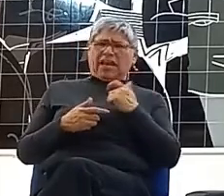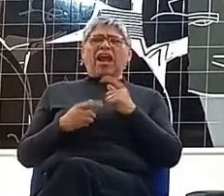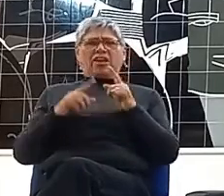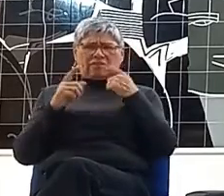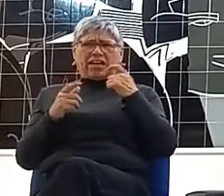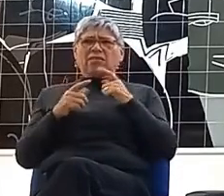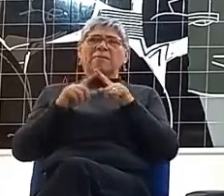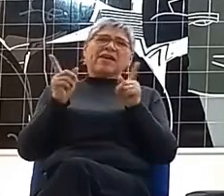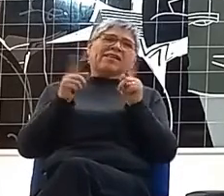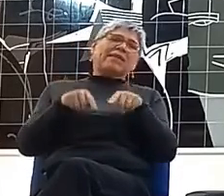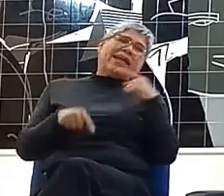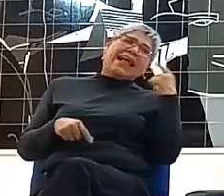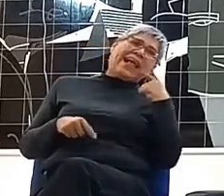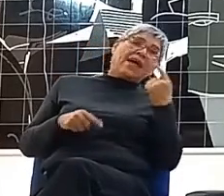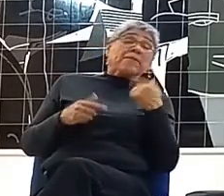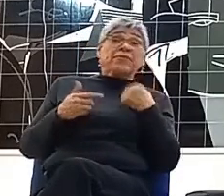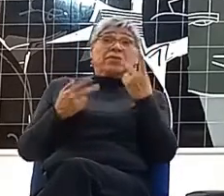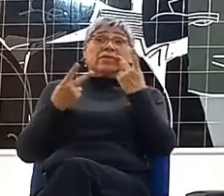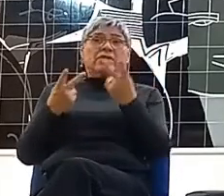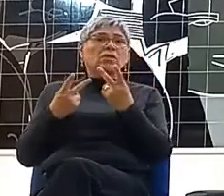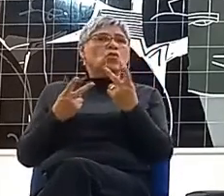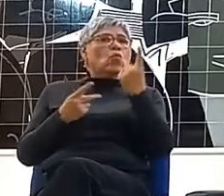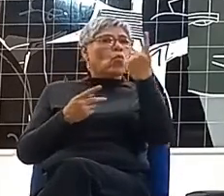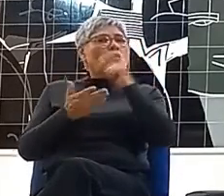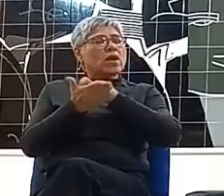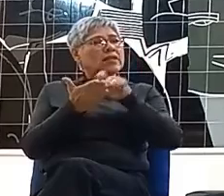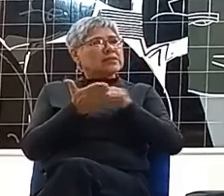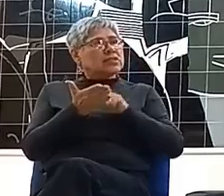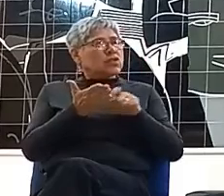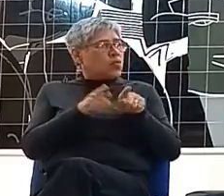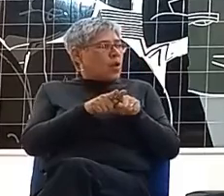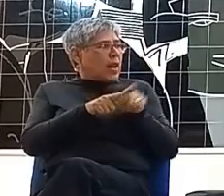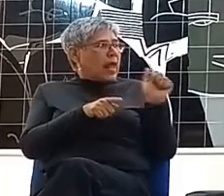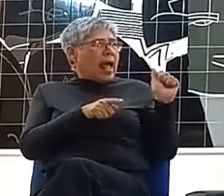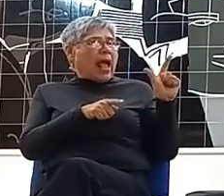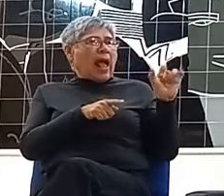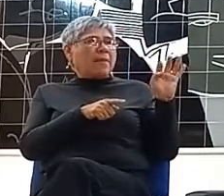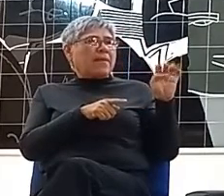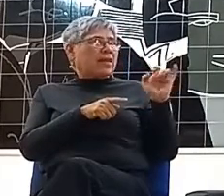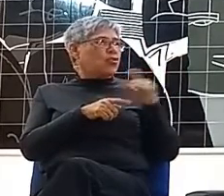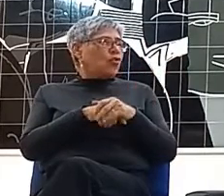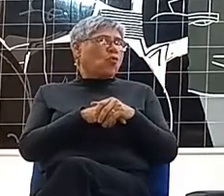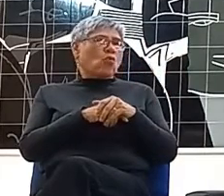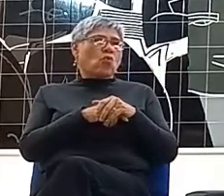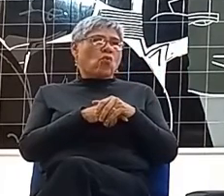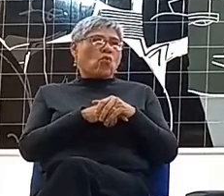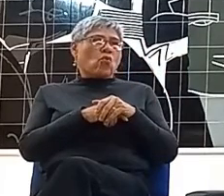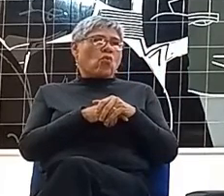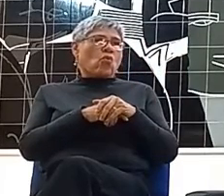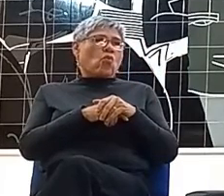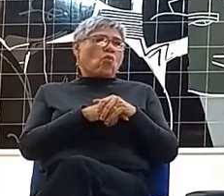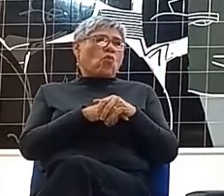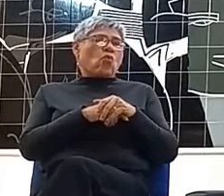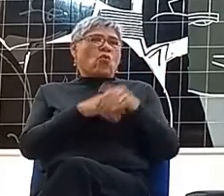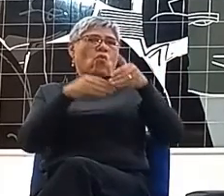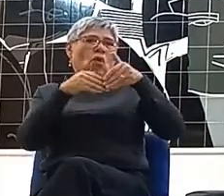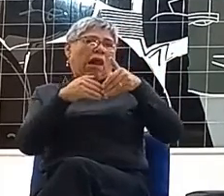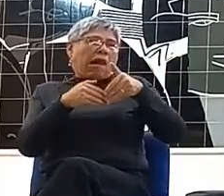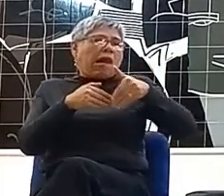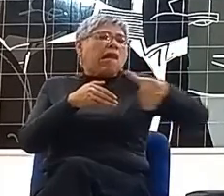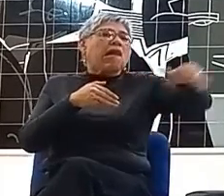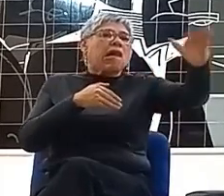siempre hemos pensado que un escritor, en el caso como Alberto de Lona Ospina, es un escritor desplazado por la